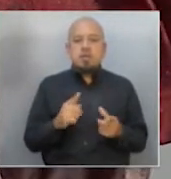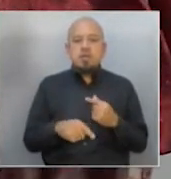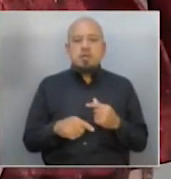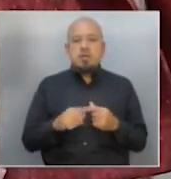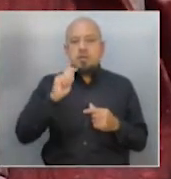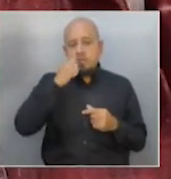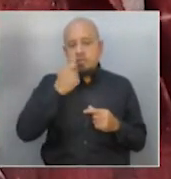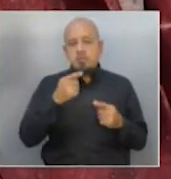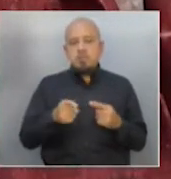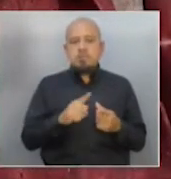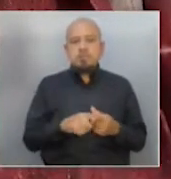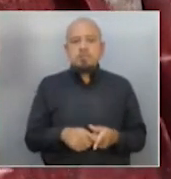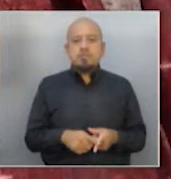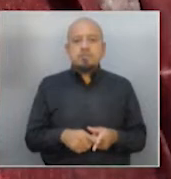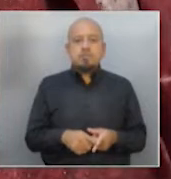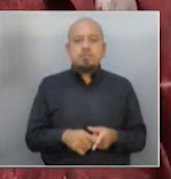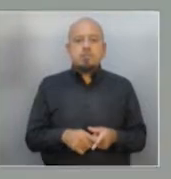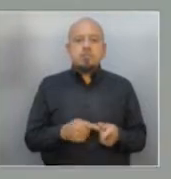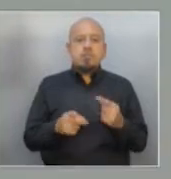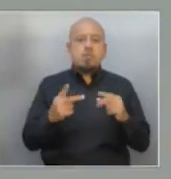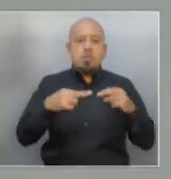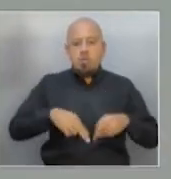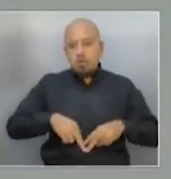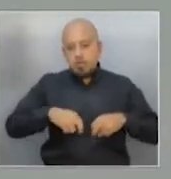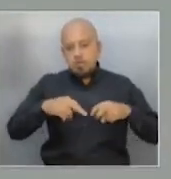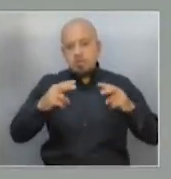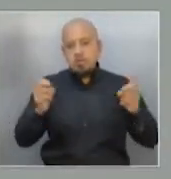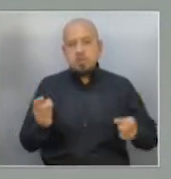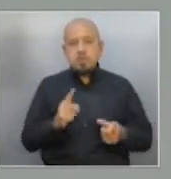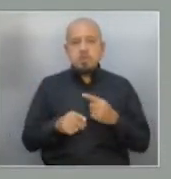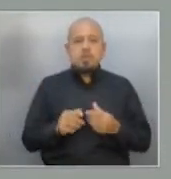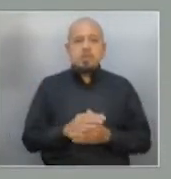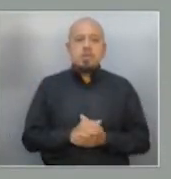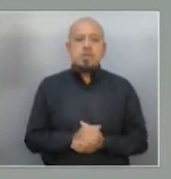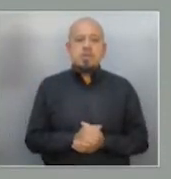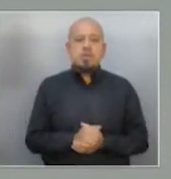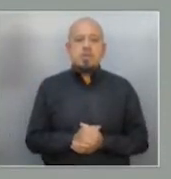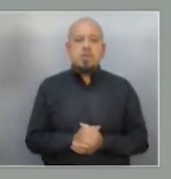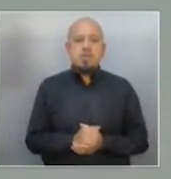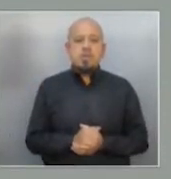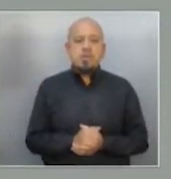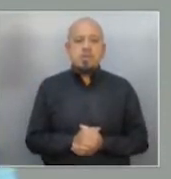como permitirme que esa investigación que estaba haciendo estallara.